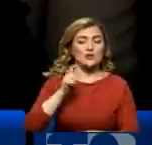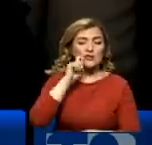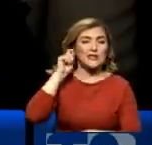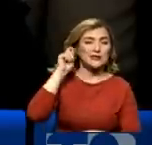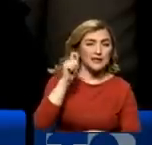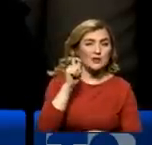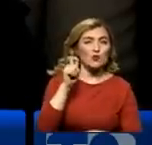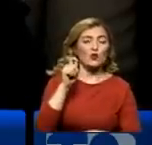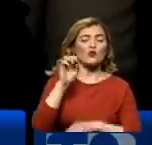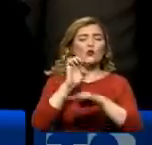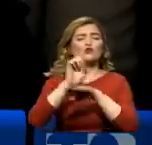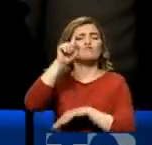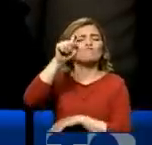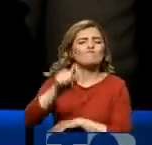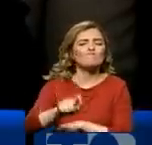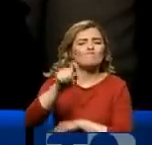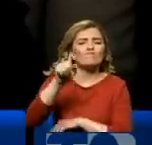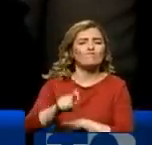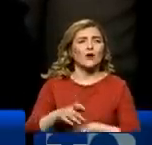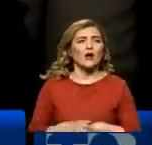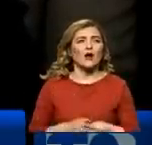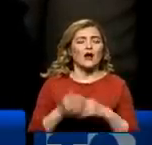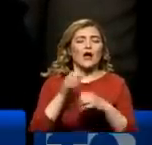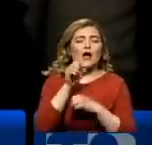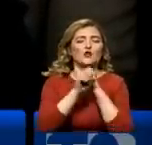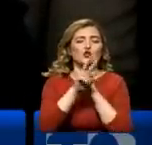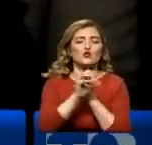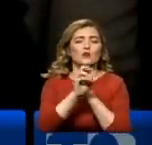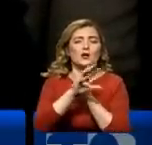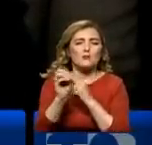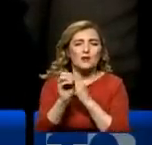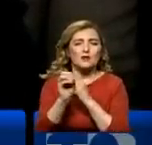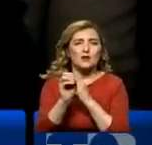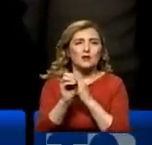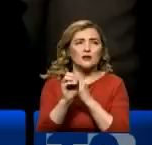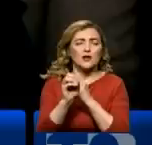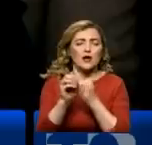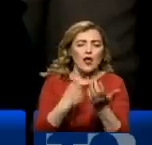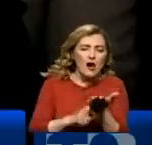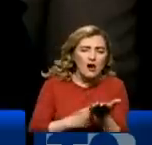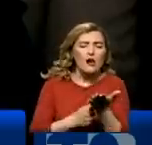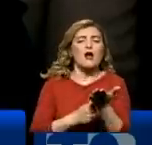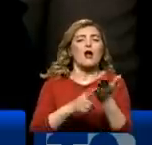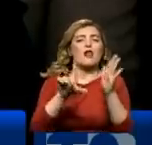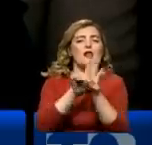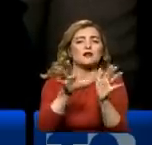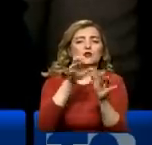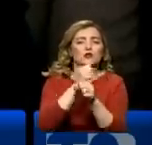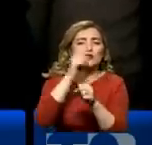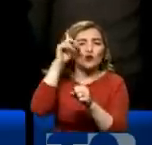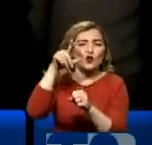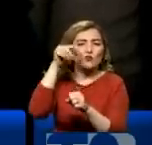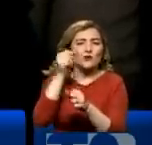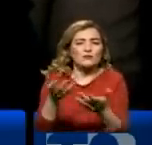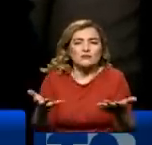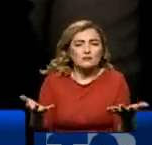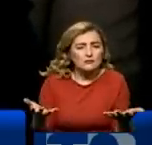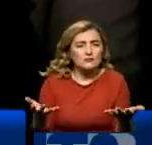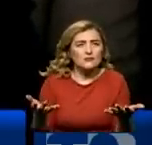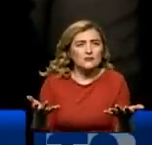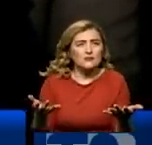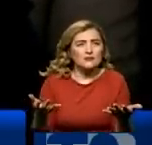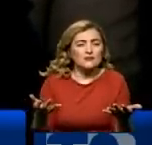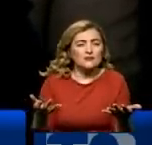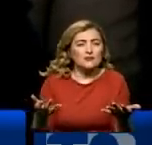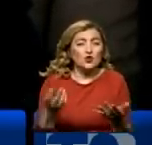país necesita que concluyan en este 2020 el tratamiento del Código de Seguridad del Estado. Ya está, señores